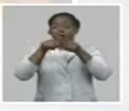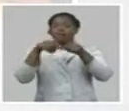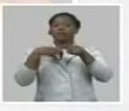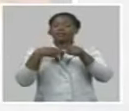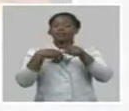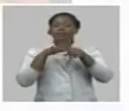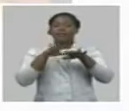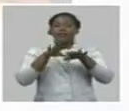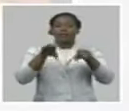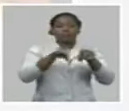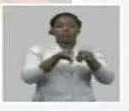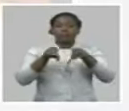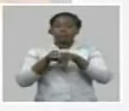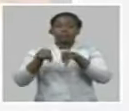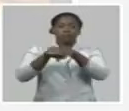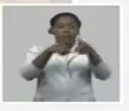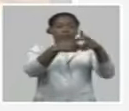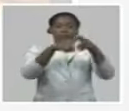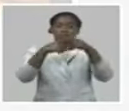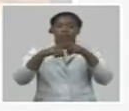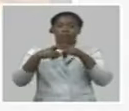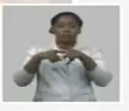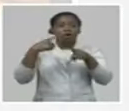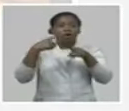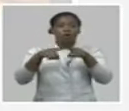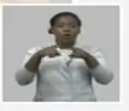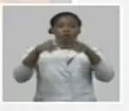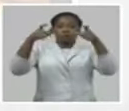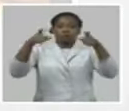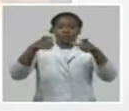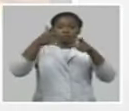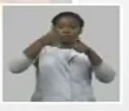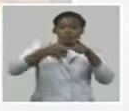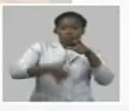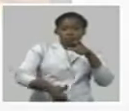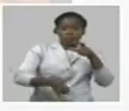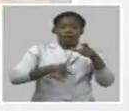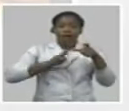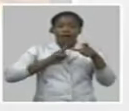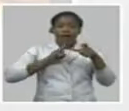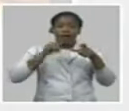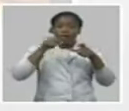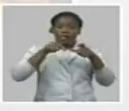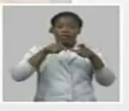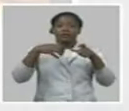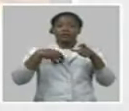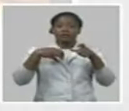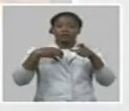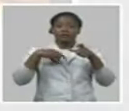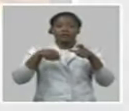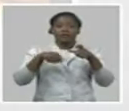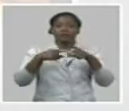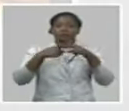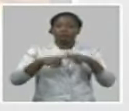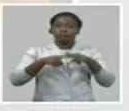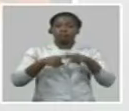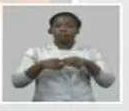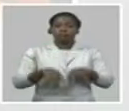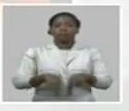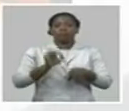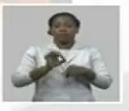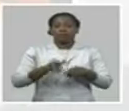trabajando en perforar un número de pozo de mayor profundidad que incluye pozos de recarga y pozos para el abasto